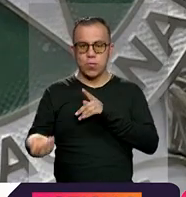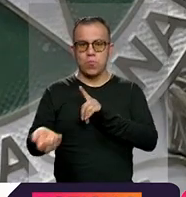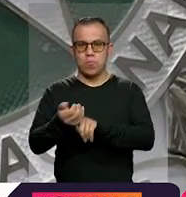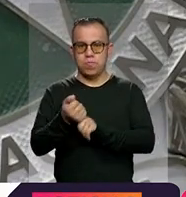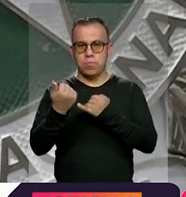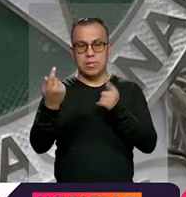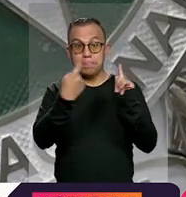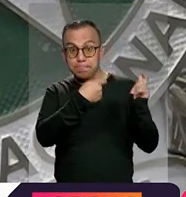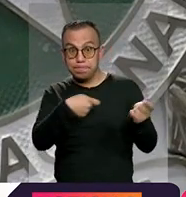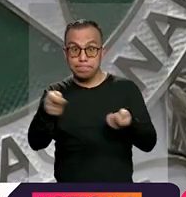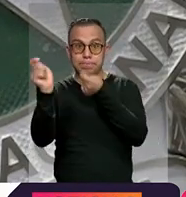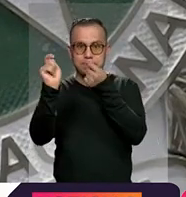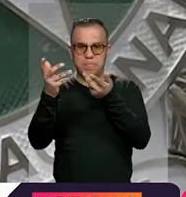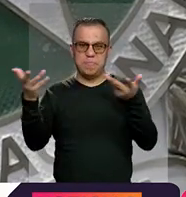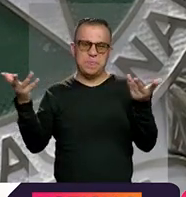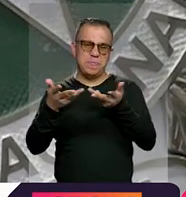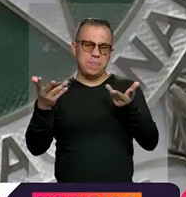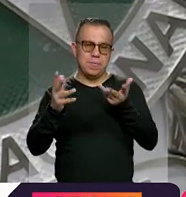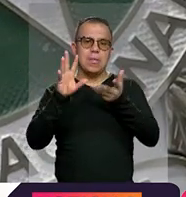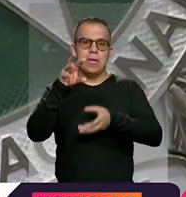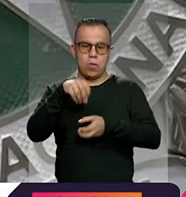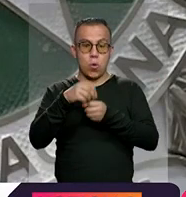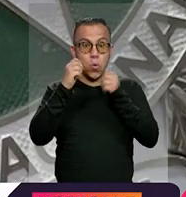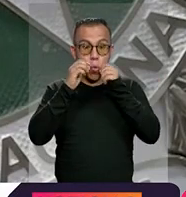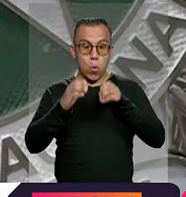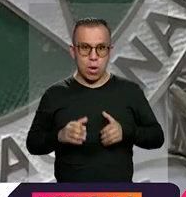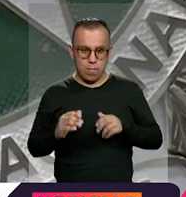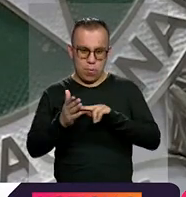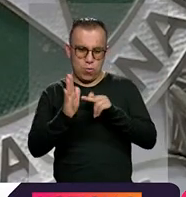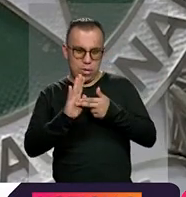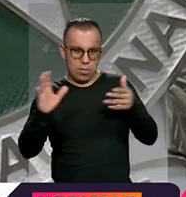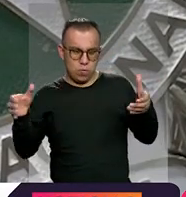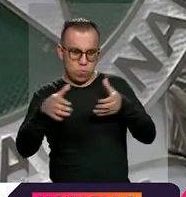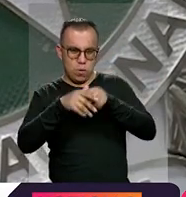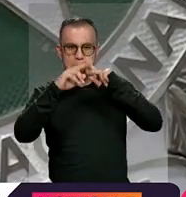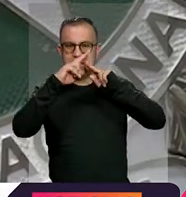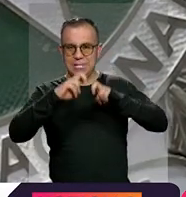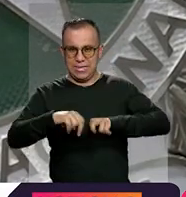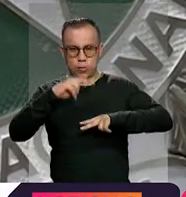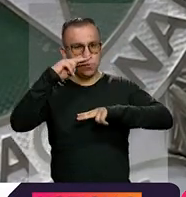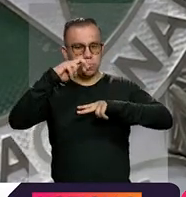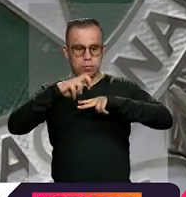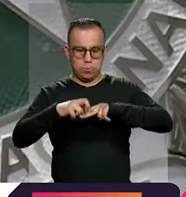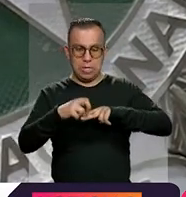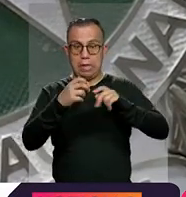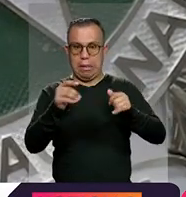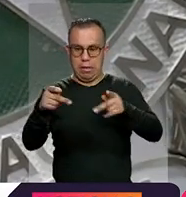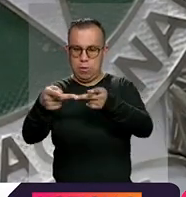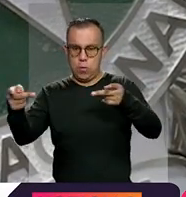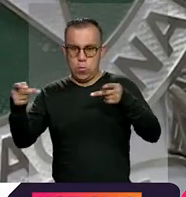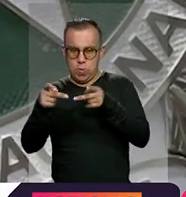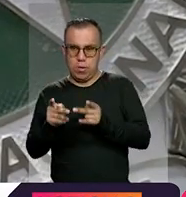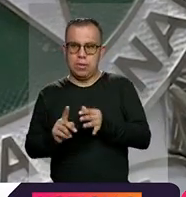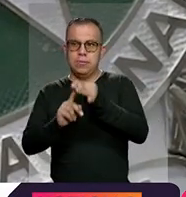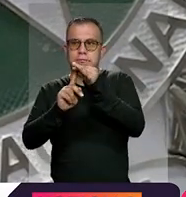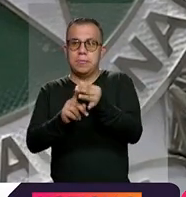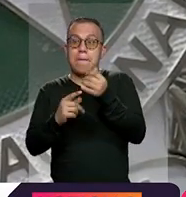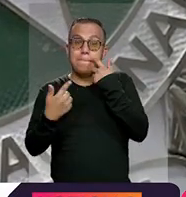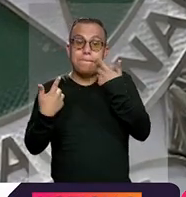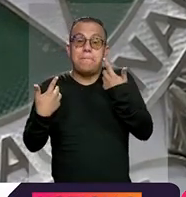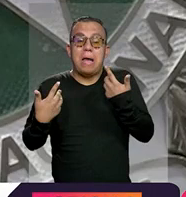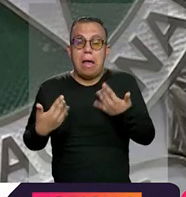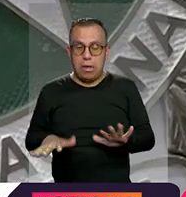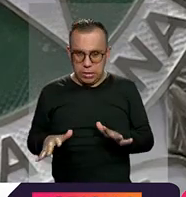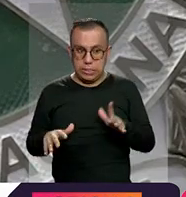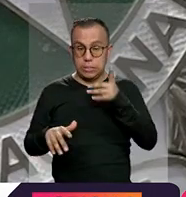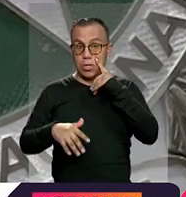y trasladado de manera inmediata por el Cuerpo Técnico de Investigación hacia medicina legal. Al parecer, de acuerdo